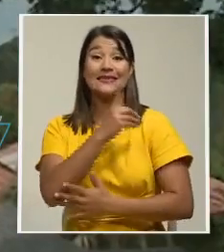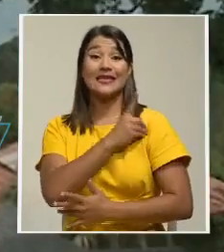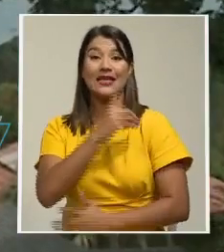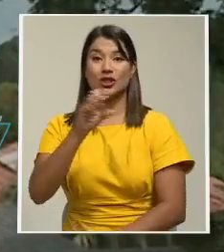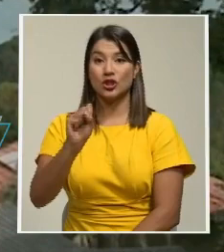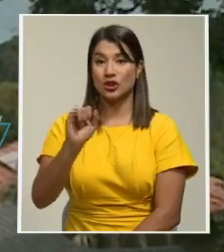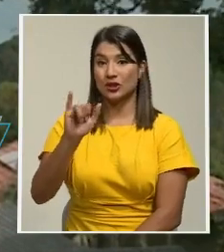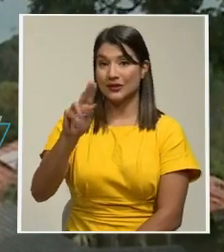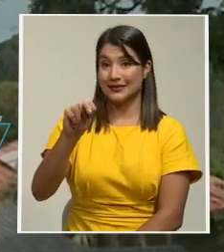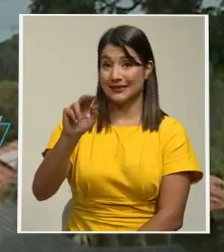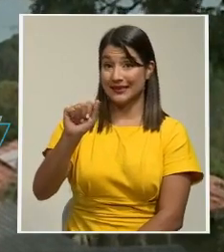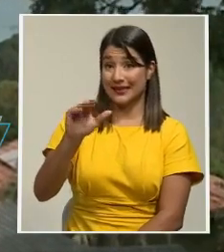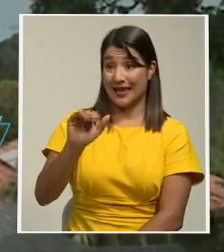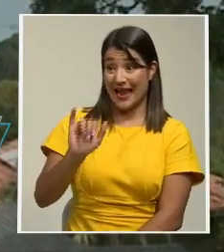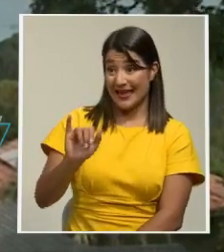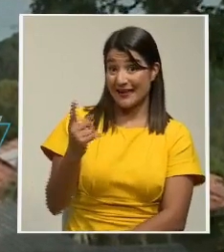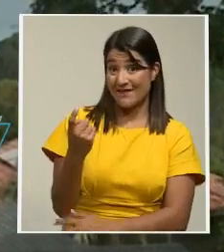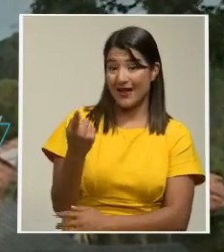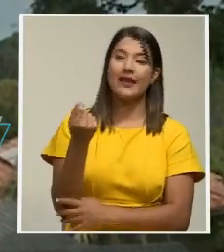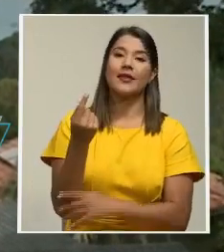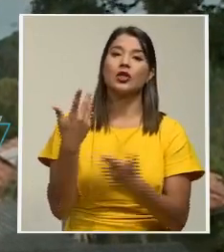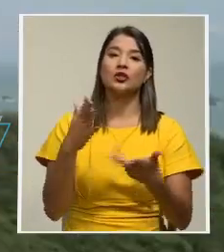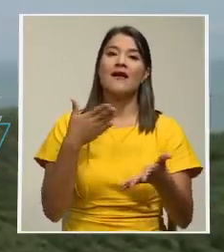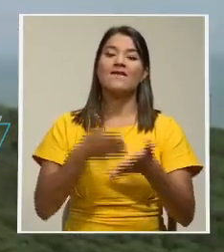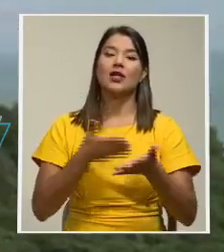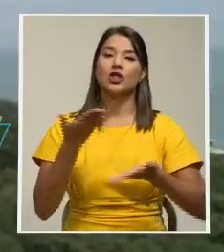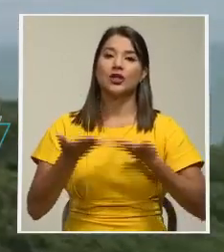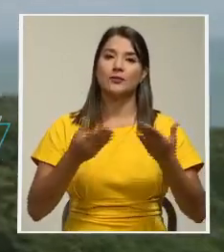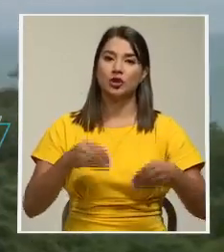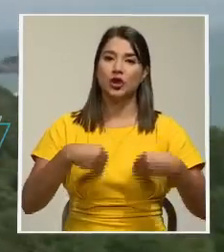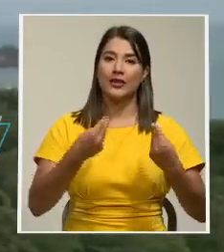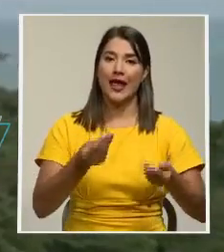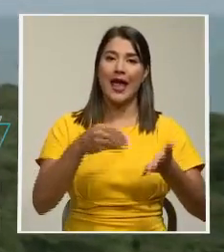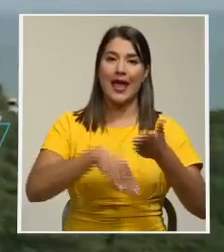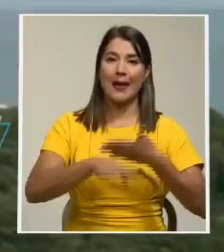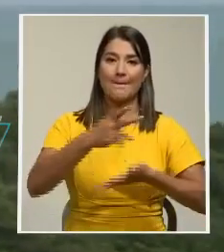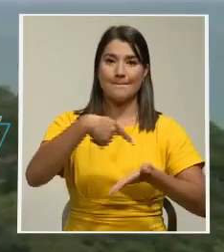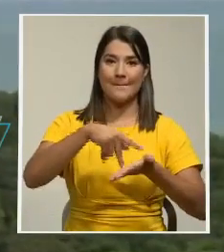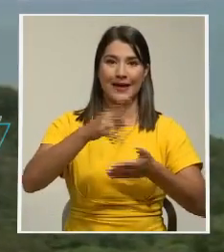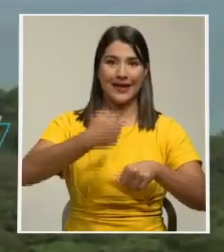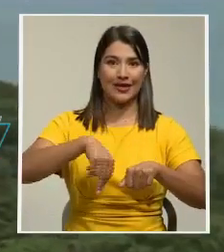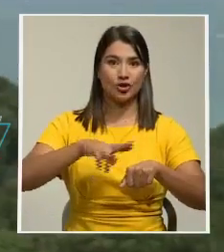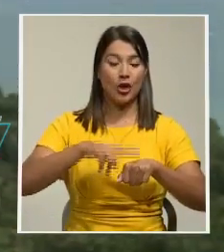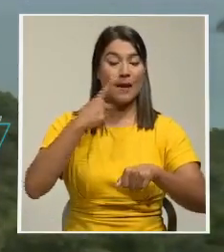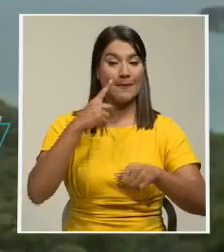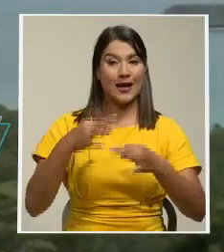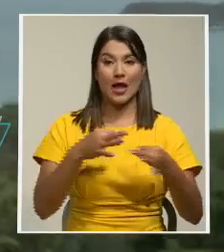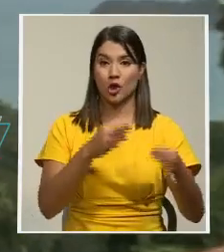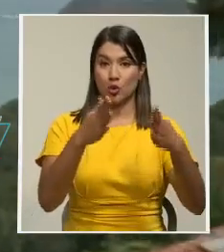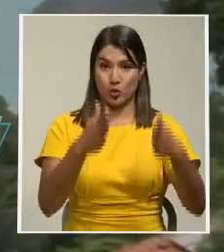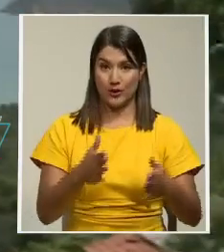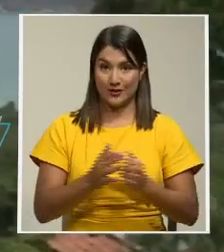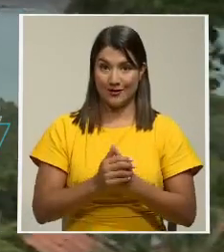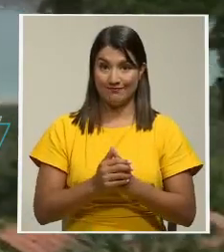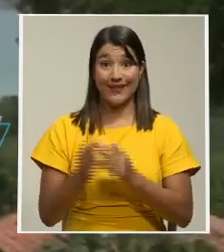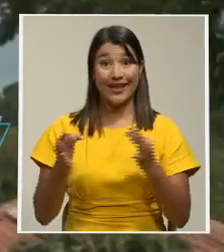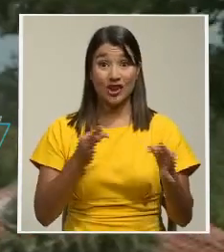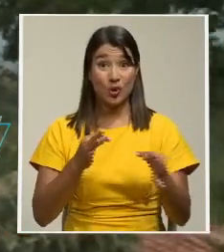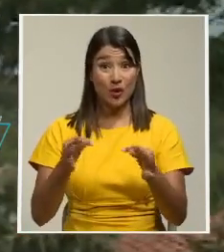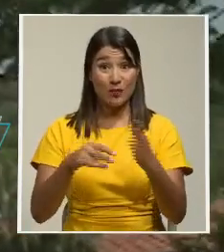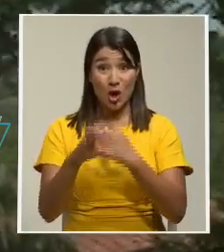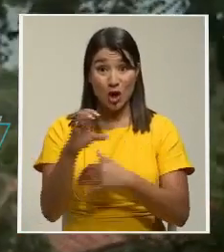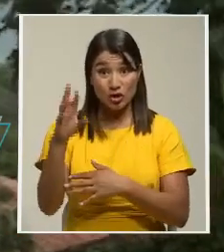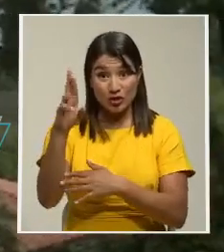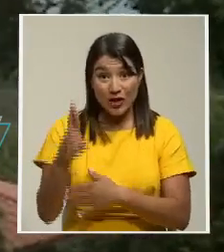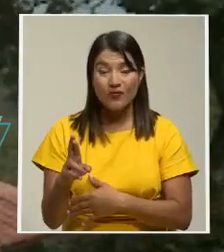rebaja ya está afectando el servicio brindado en los parques nacionales a los turistas. El turismo es uno de los aportes más significativos en